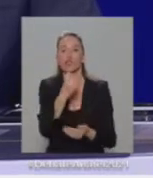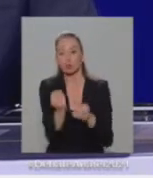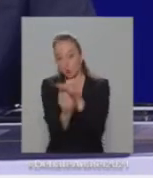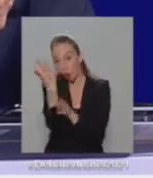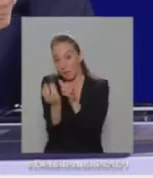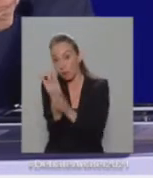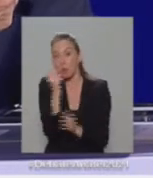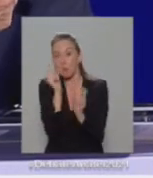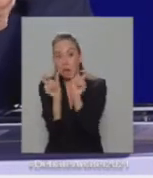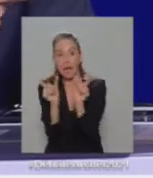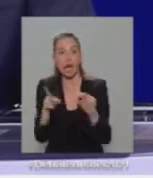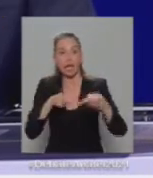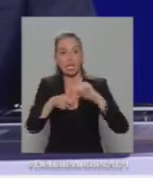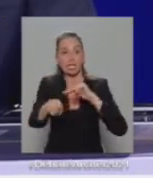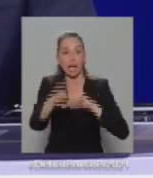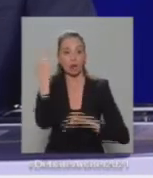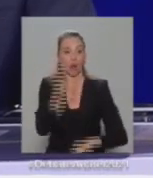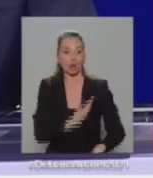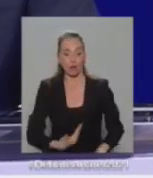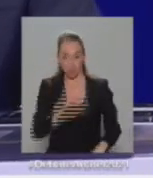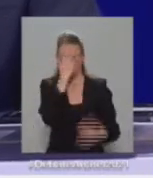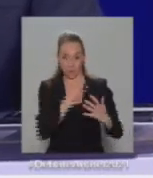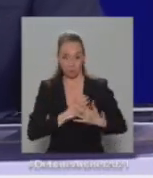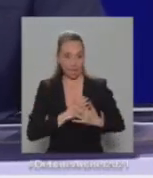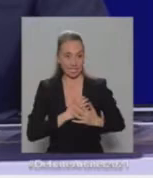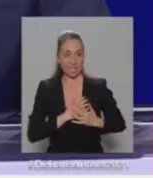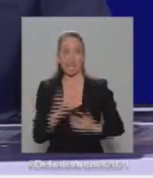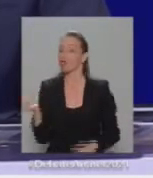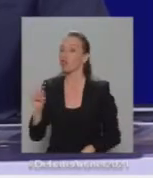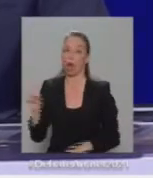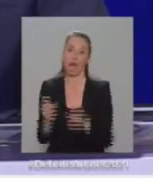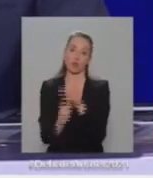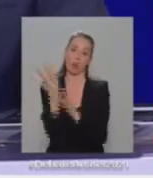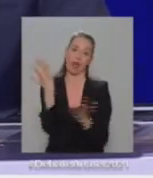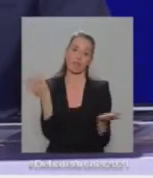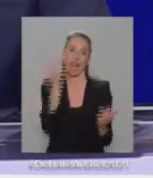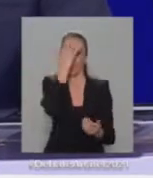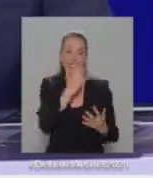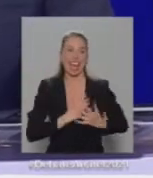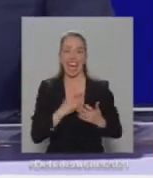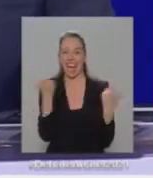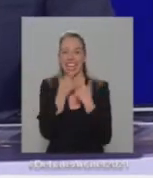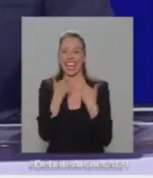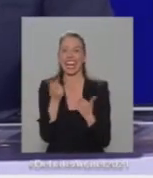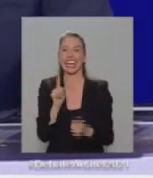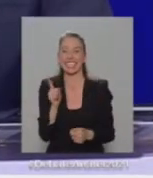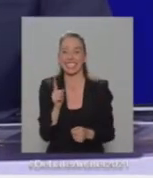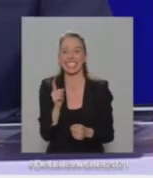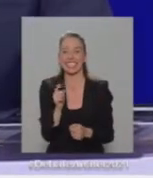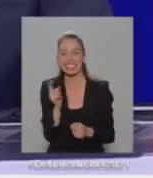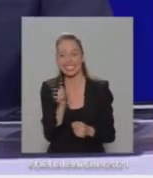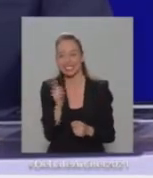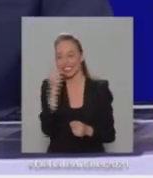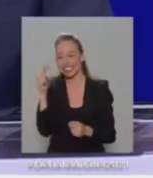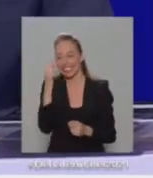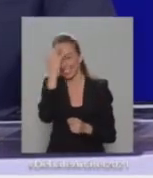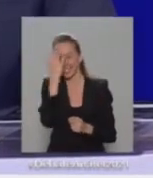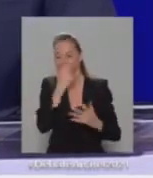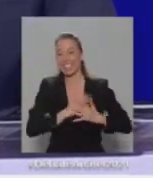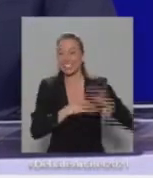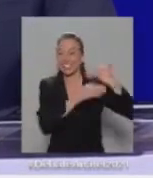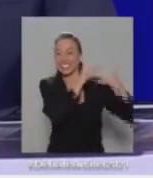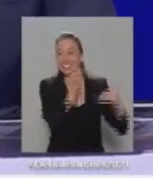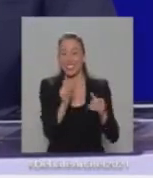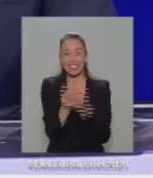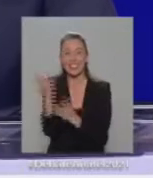un juego de extremos improductivo y a mi juicio muy irresponsable para el nivel del debate en Chile, en el cual a nadie le importa. En la esquina